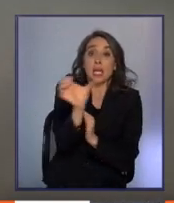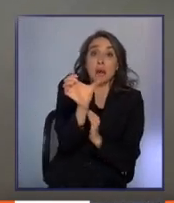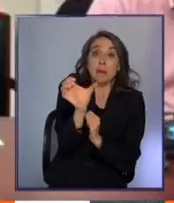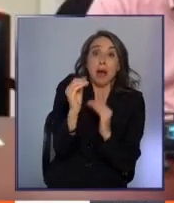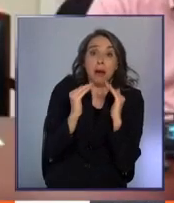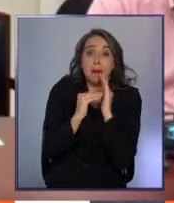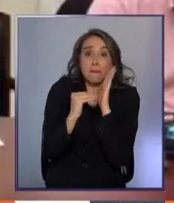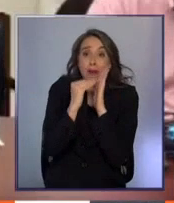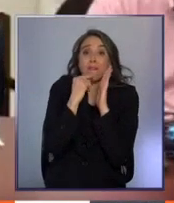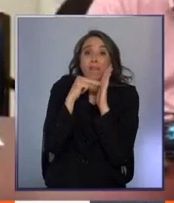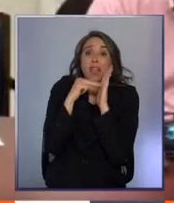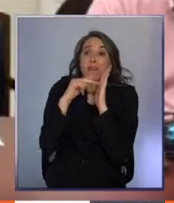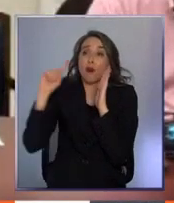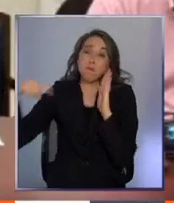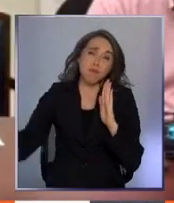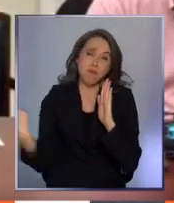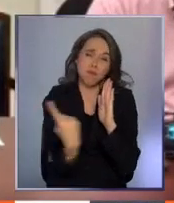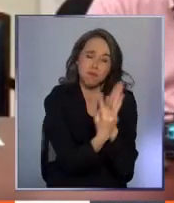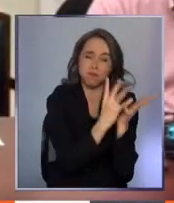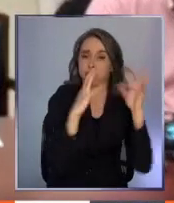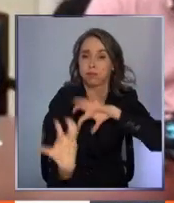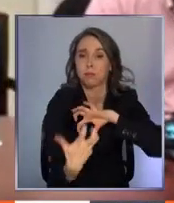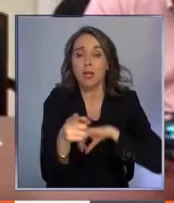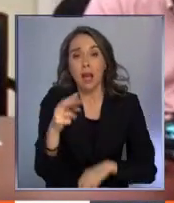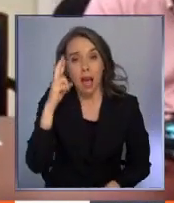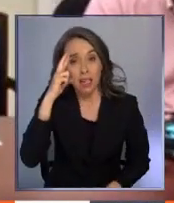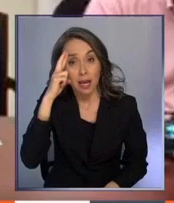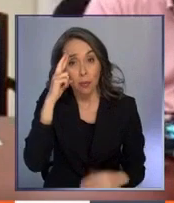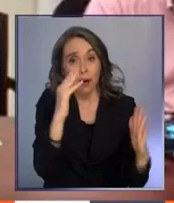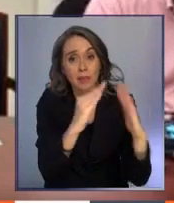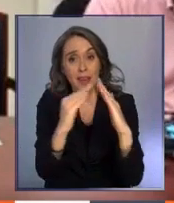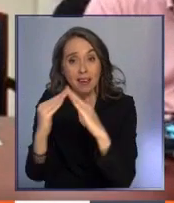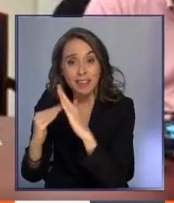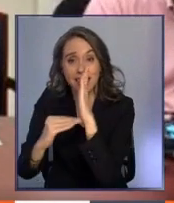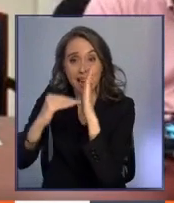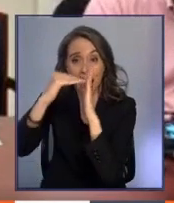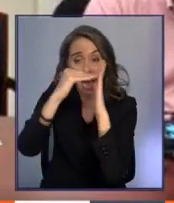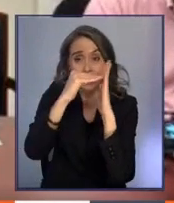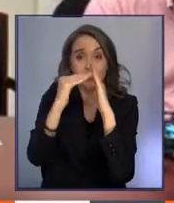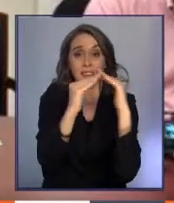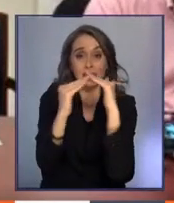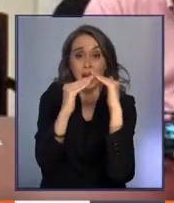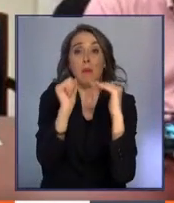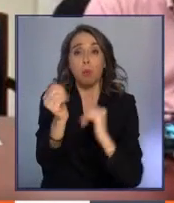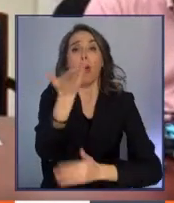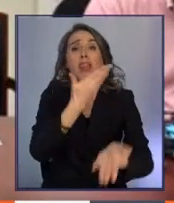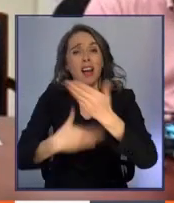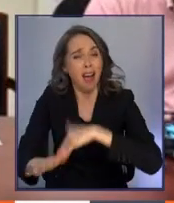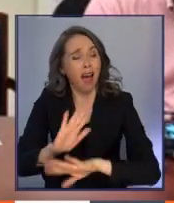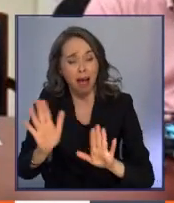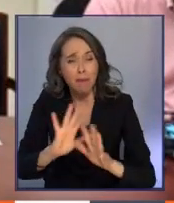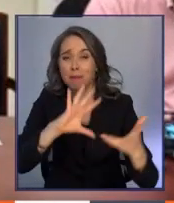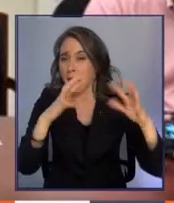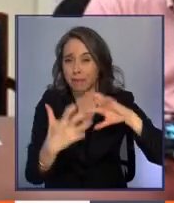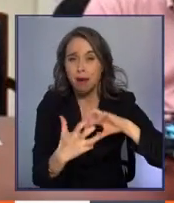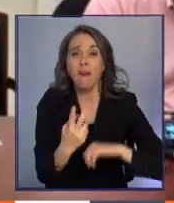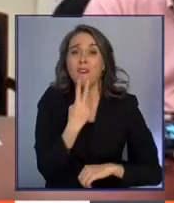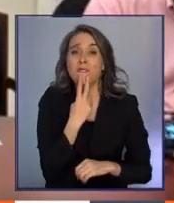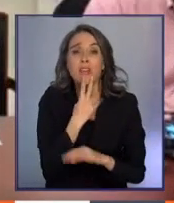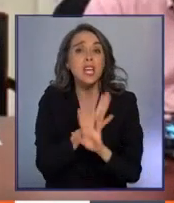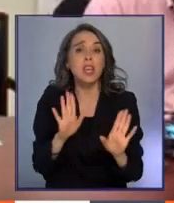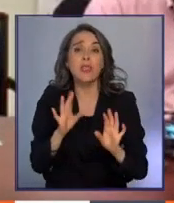hogar. Quiero que recuerden que las casas y las estructuras pueden ser reemplazadas. Las vidas no pueden